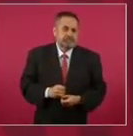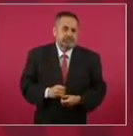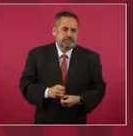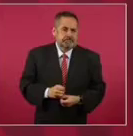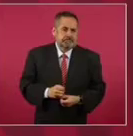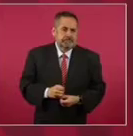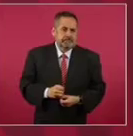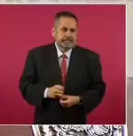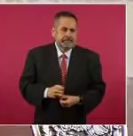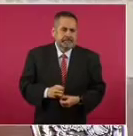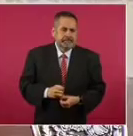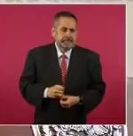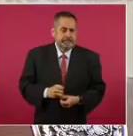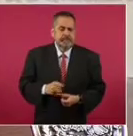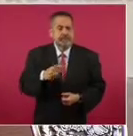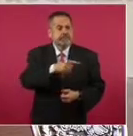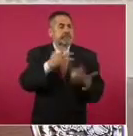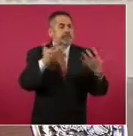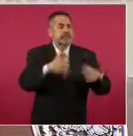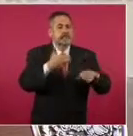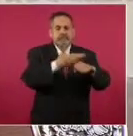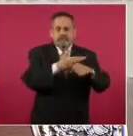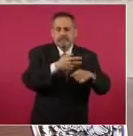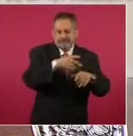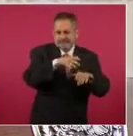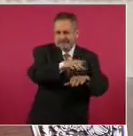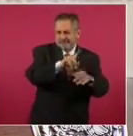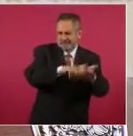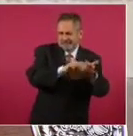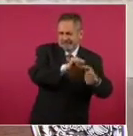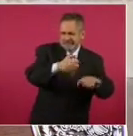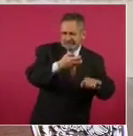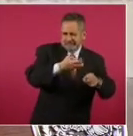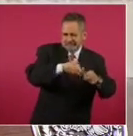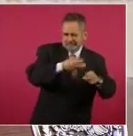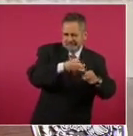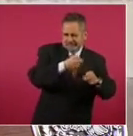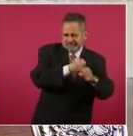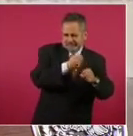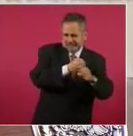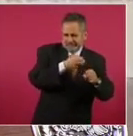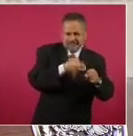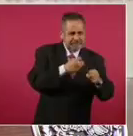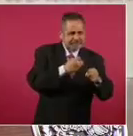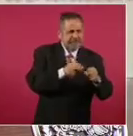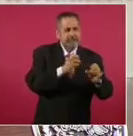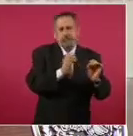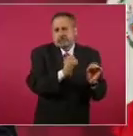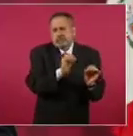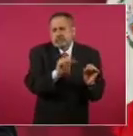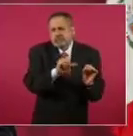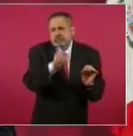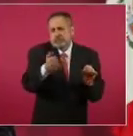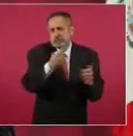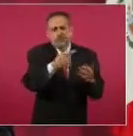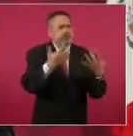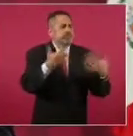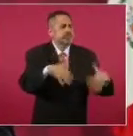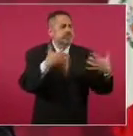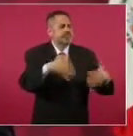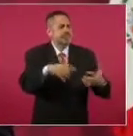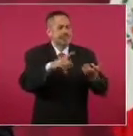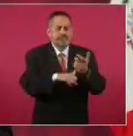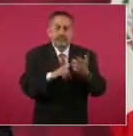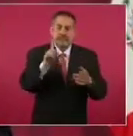que empresas cerveceras u otro tipo de industrias